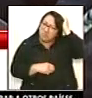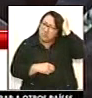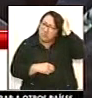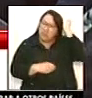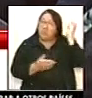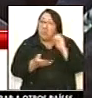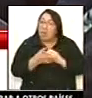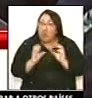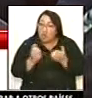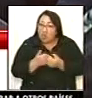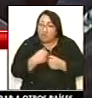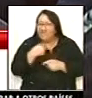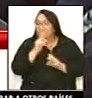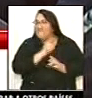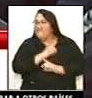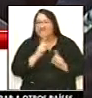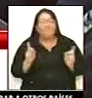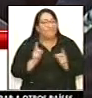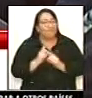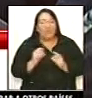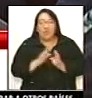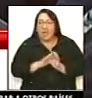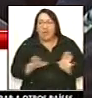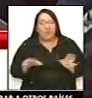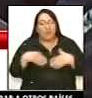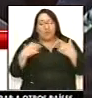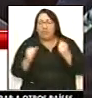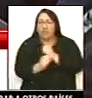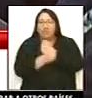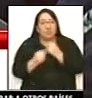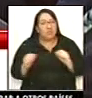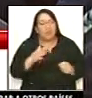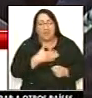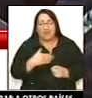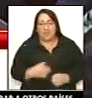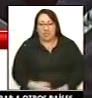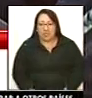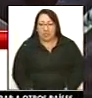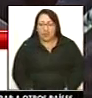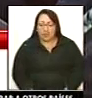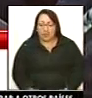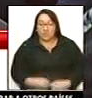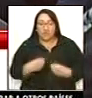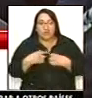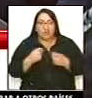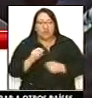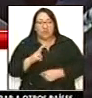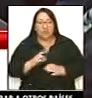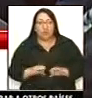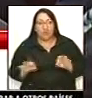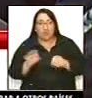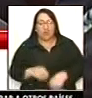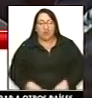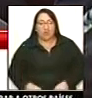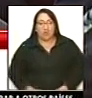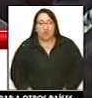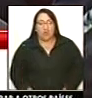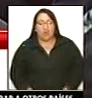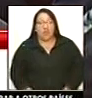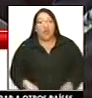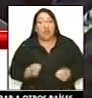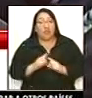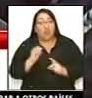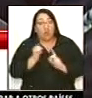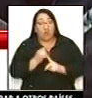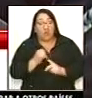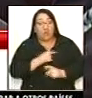Legislativo, es un absurdo, es un imposible, presidente, porque se trata de dos fundamentos totalmente distintos. Uno